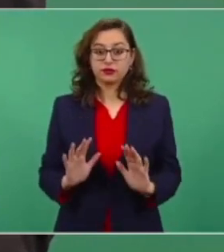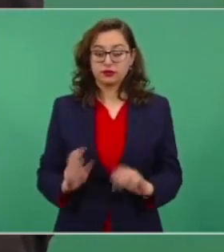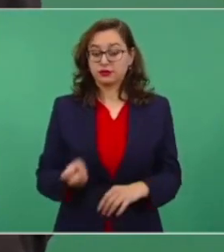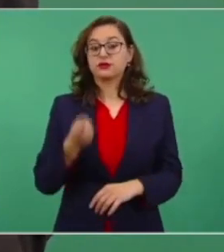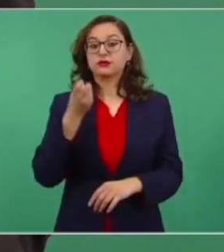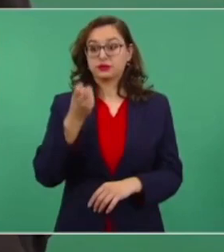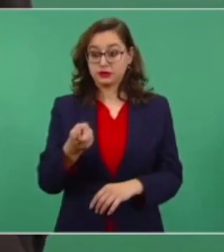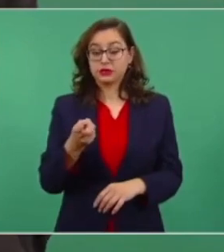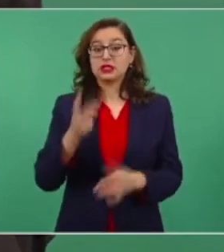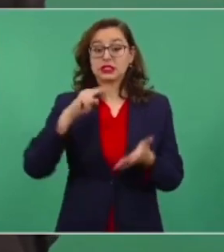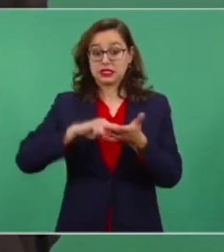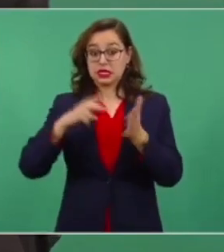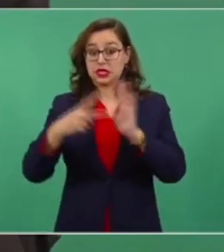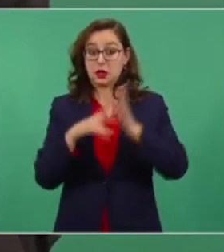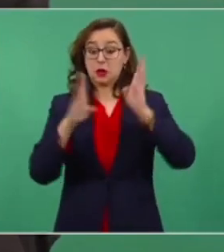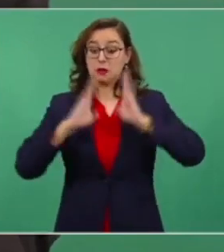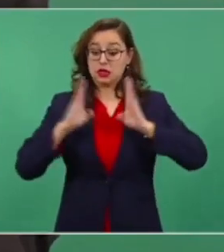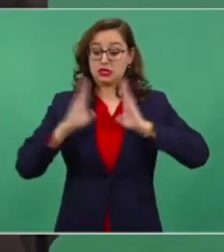con los ingenieros militares.